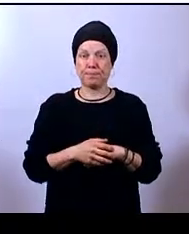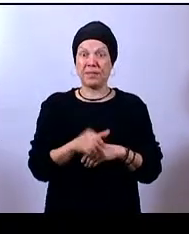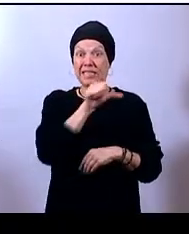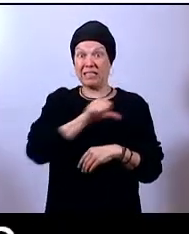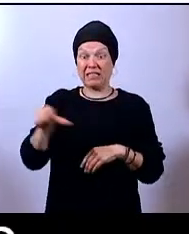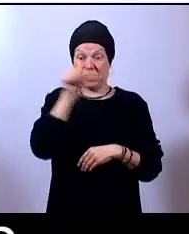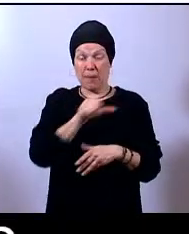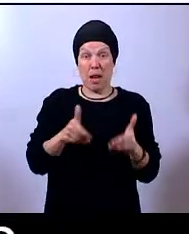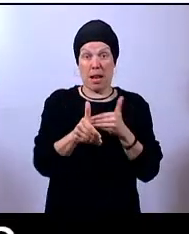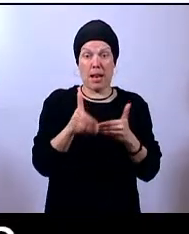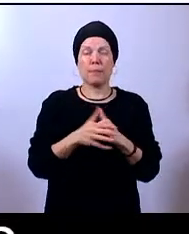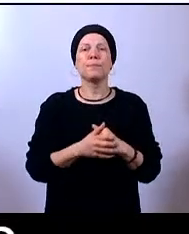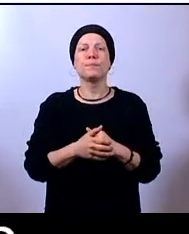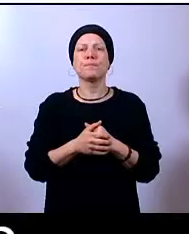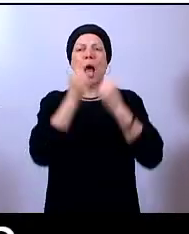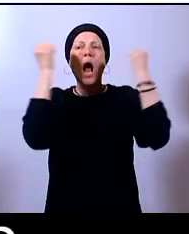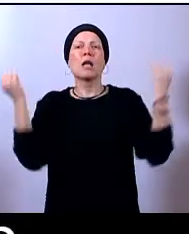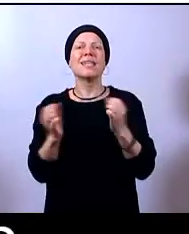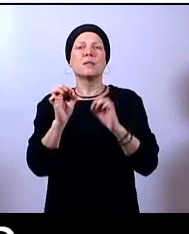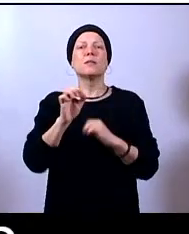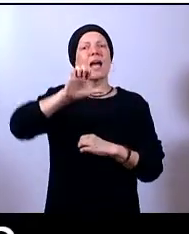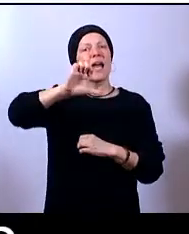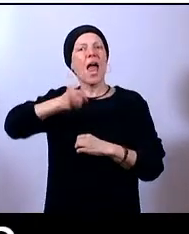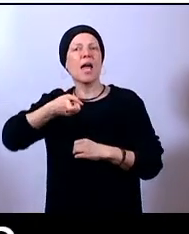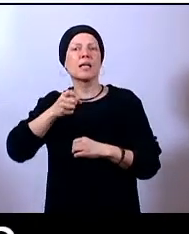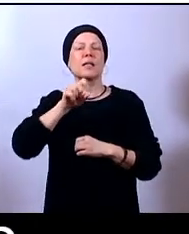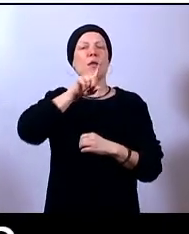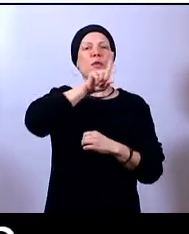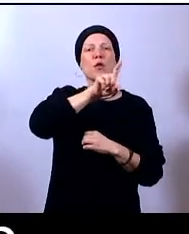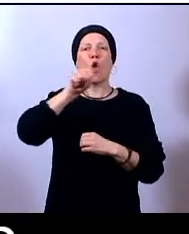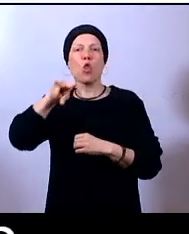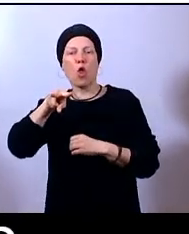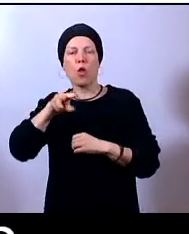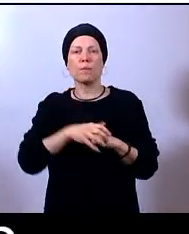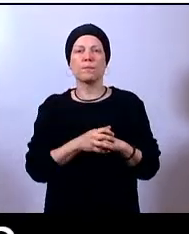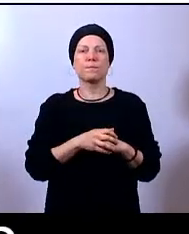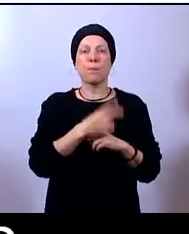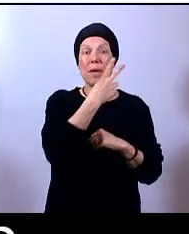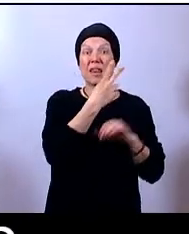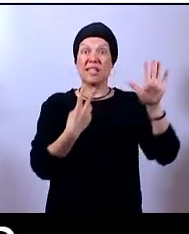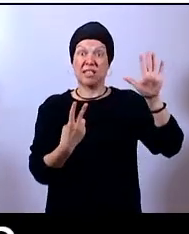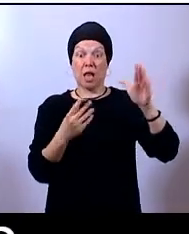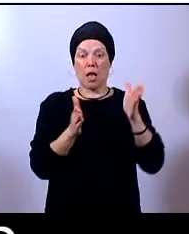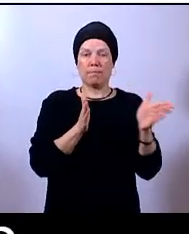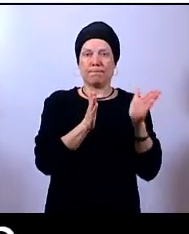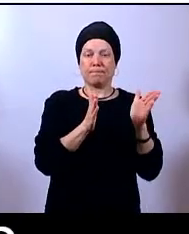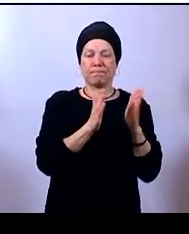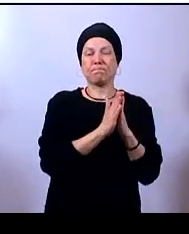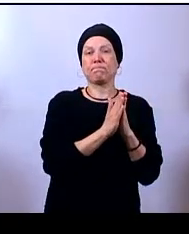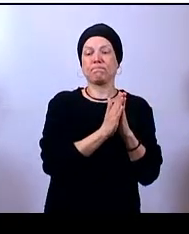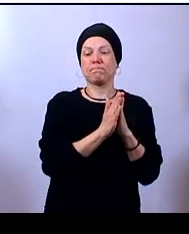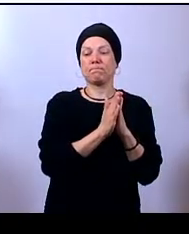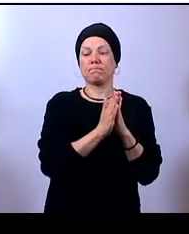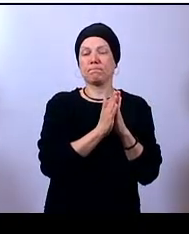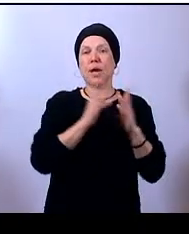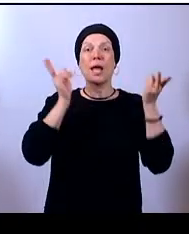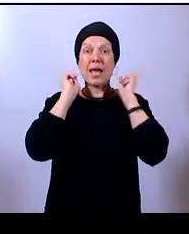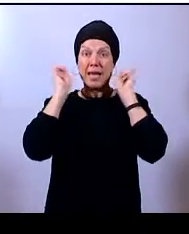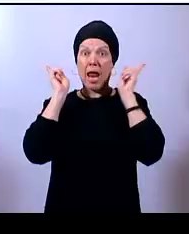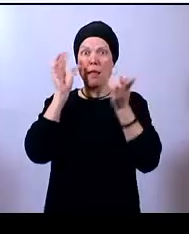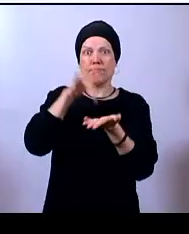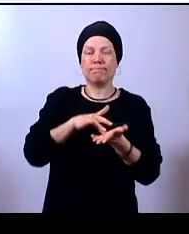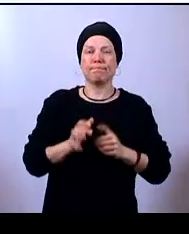semanas finalizarán las actuaciones sobre la EX 112 en su tramo 27 a su paso por Jerez de los